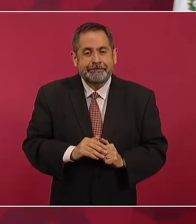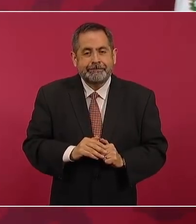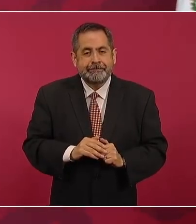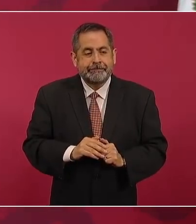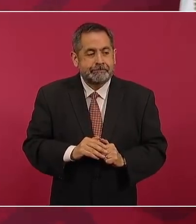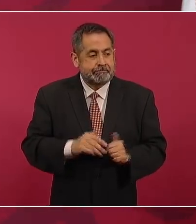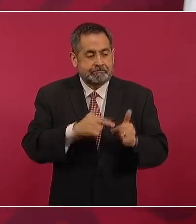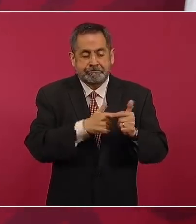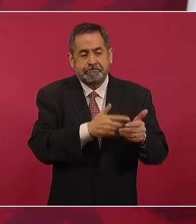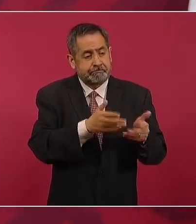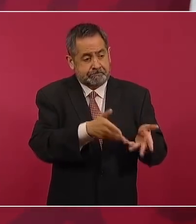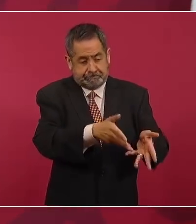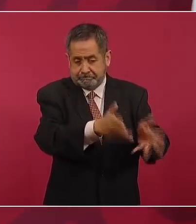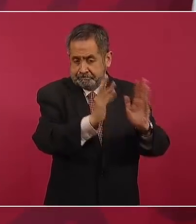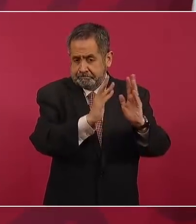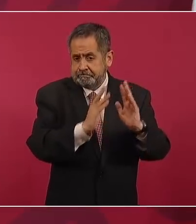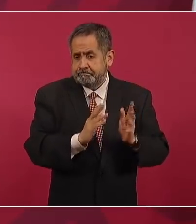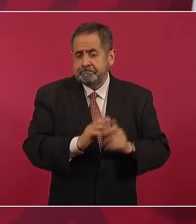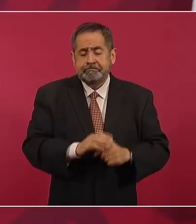que sigan su camino